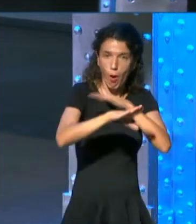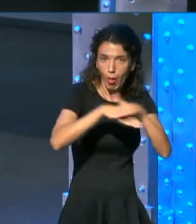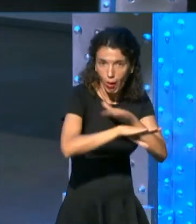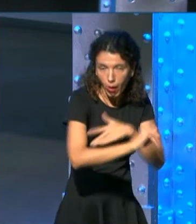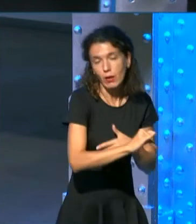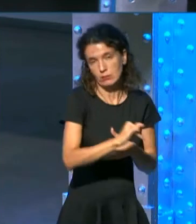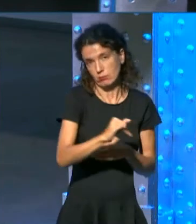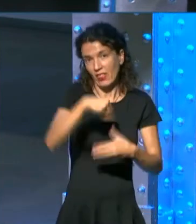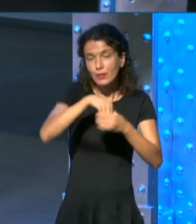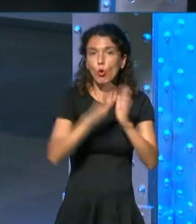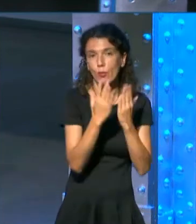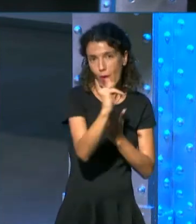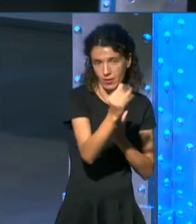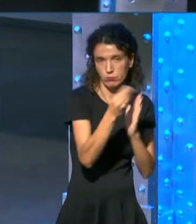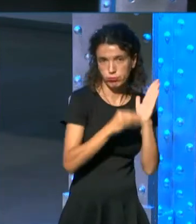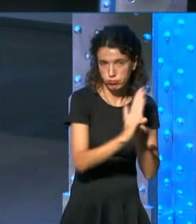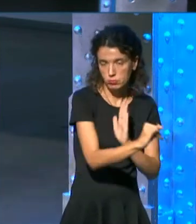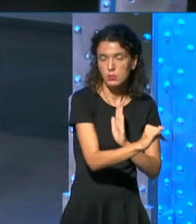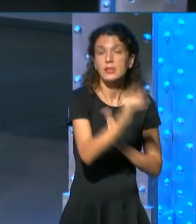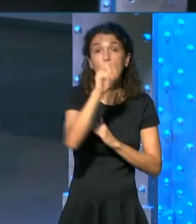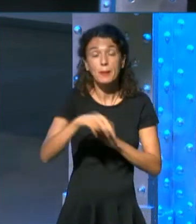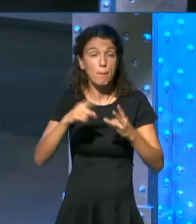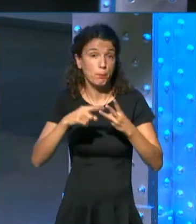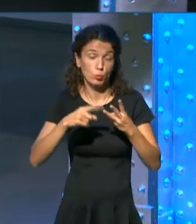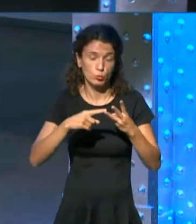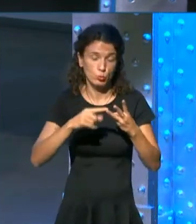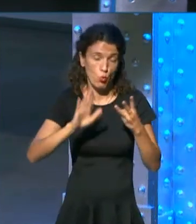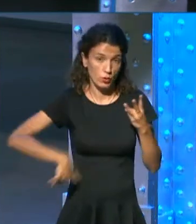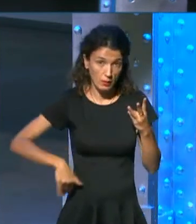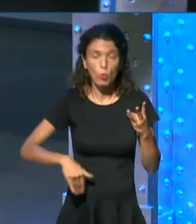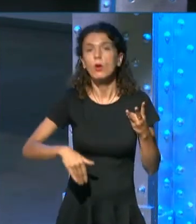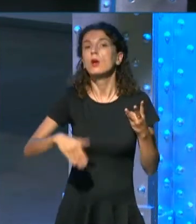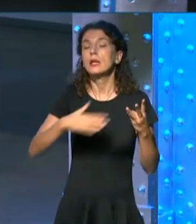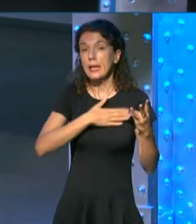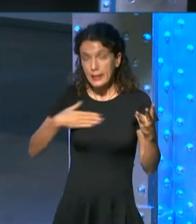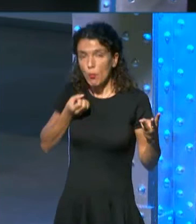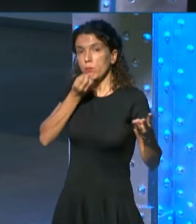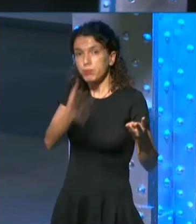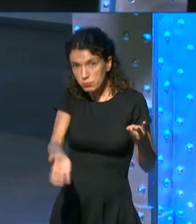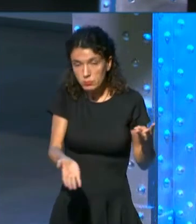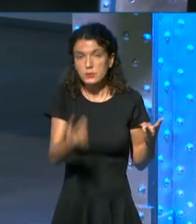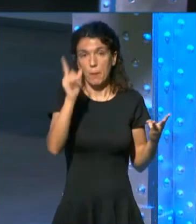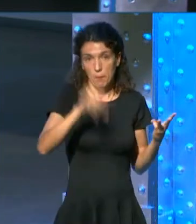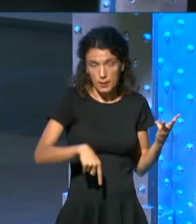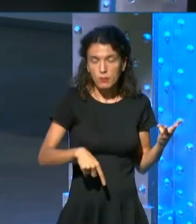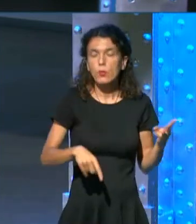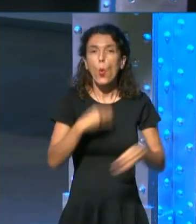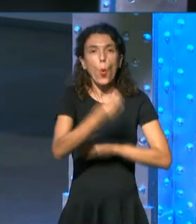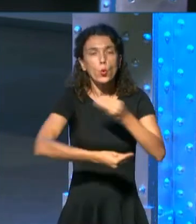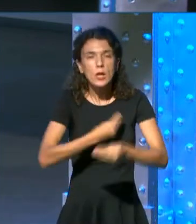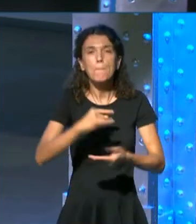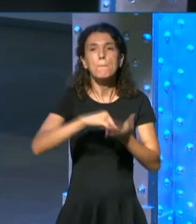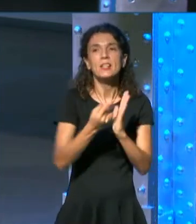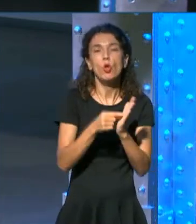también mucho en nuestro libro. Y el tercer punto, que también os queríamos destacar, es el no utilices los